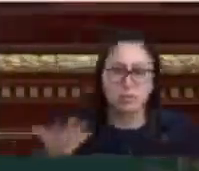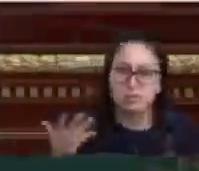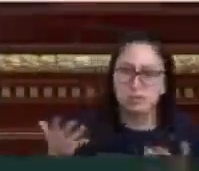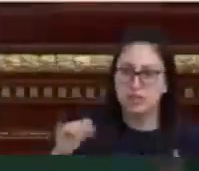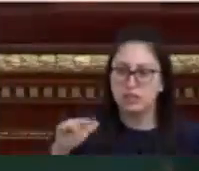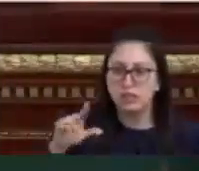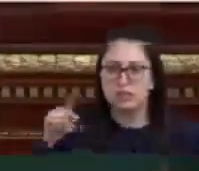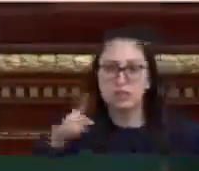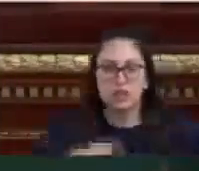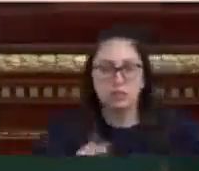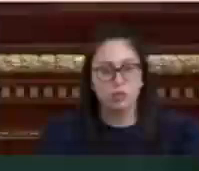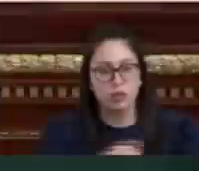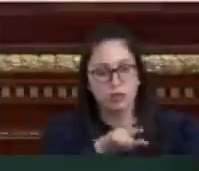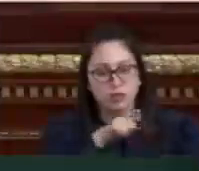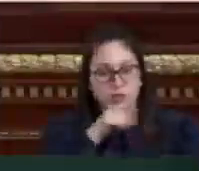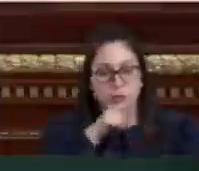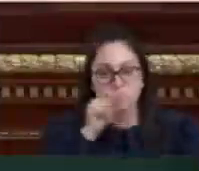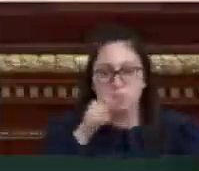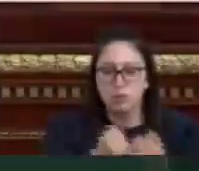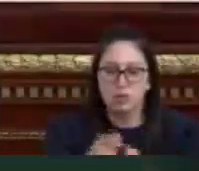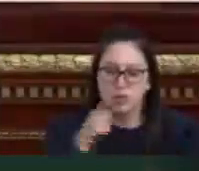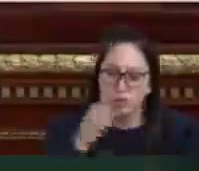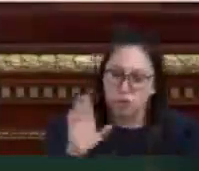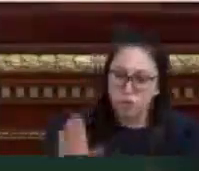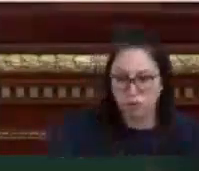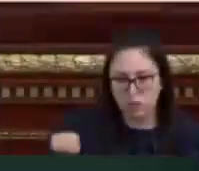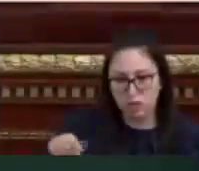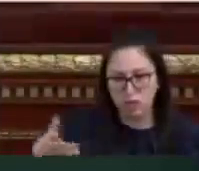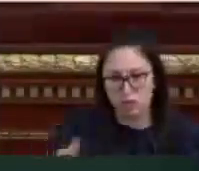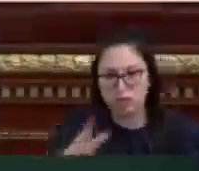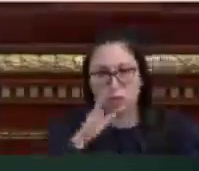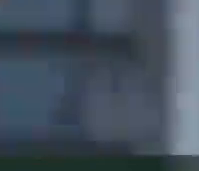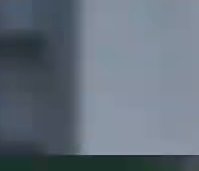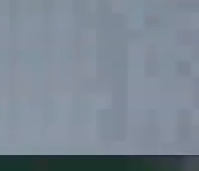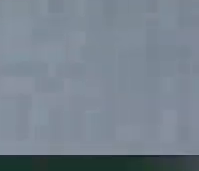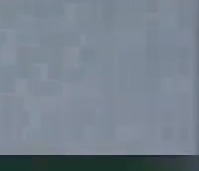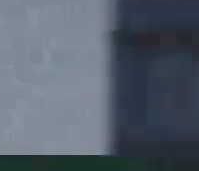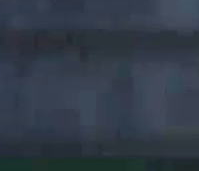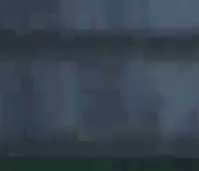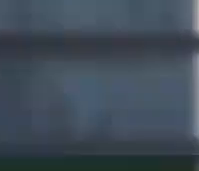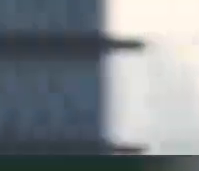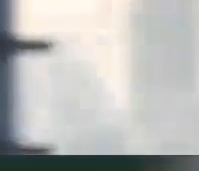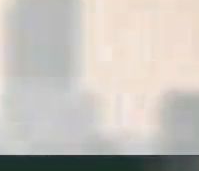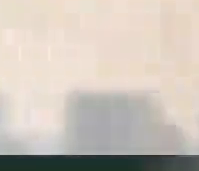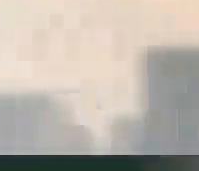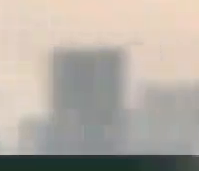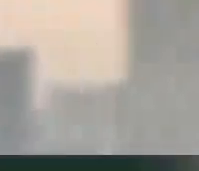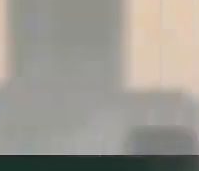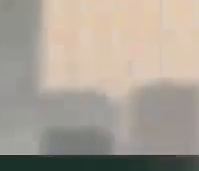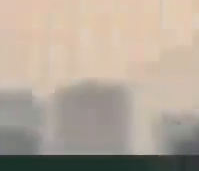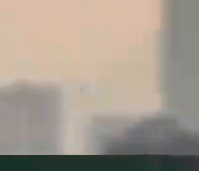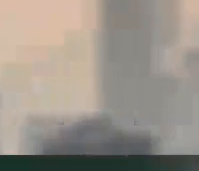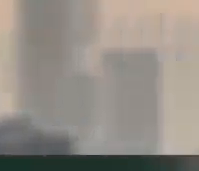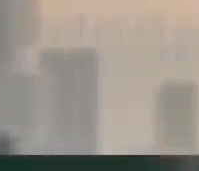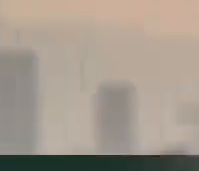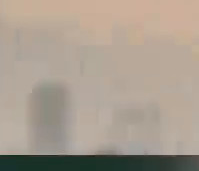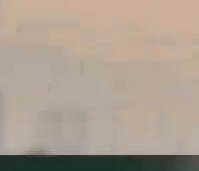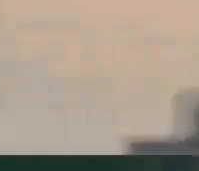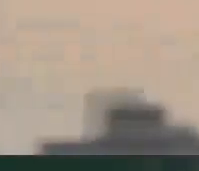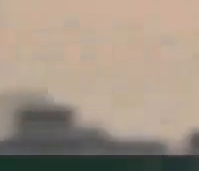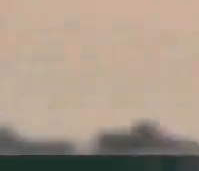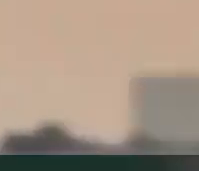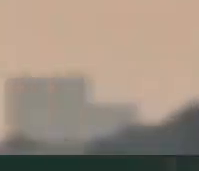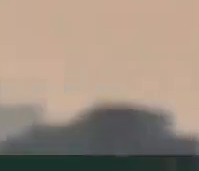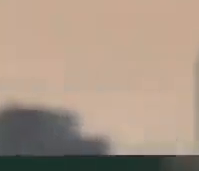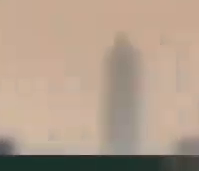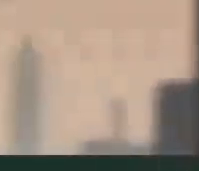se ha comprobado y reportado no solo el robo, sino también agresiones con ayuda de los drones. Afirmó que las autoridades